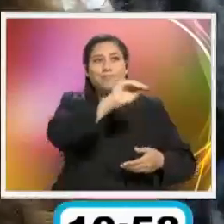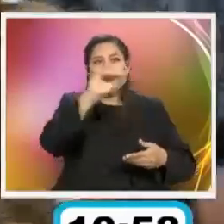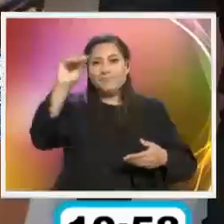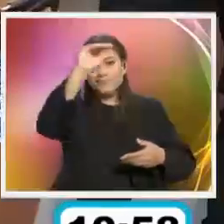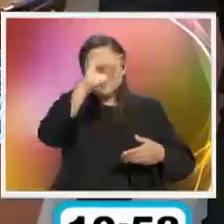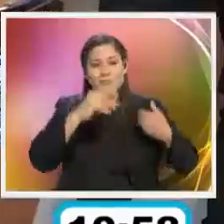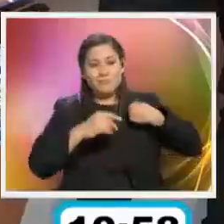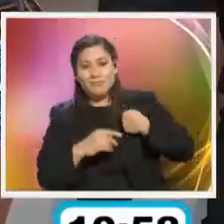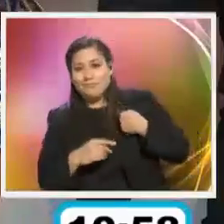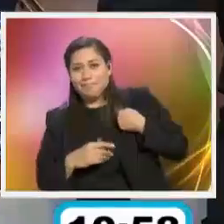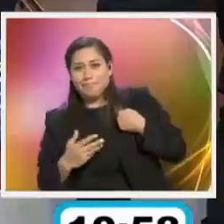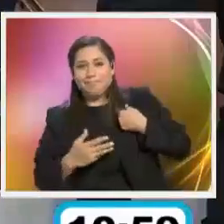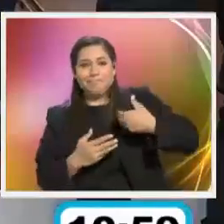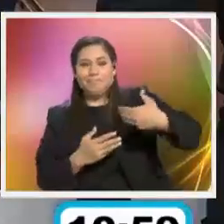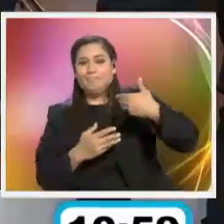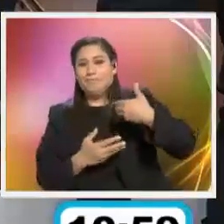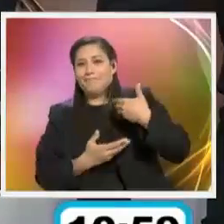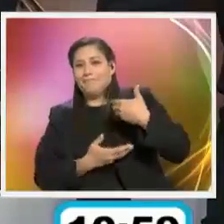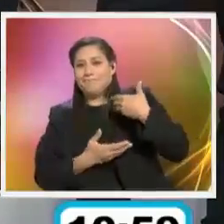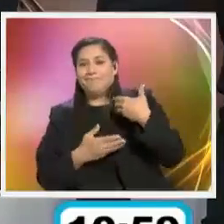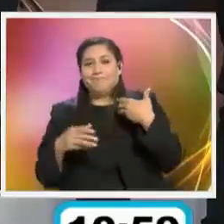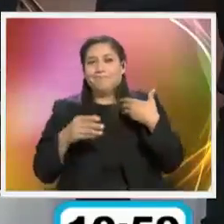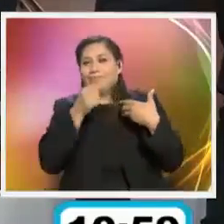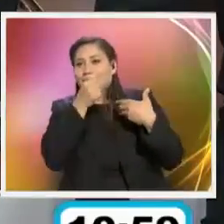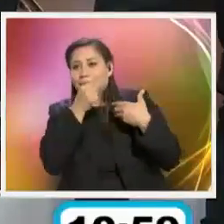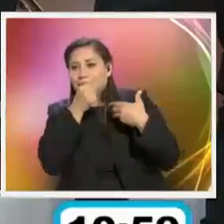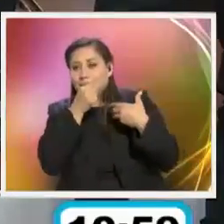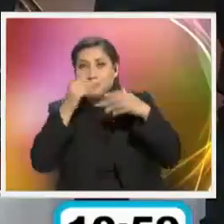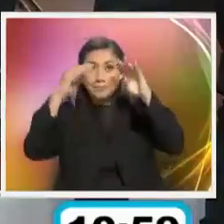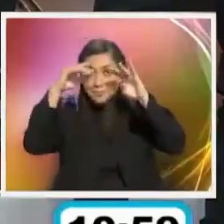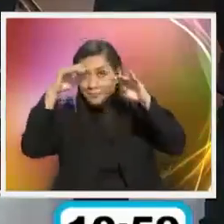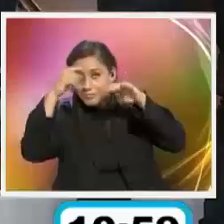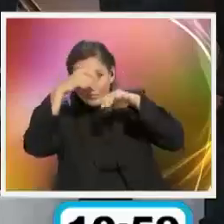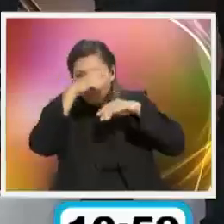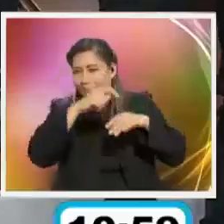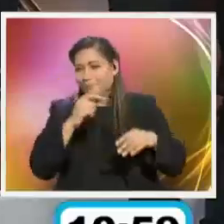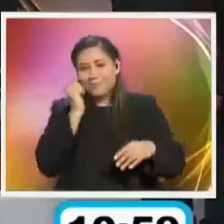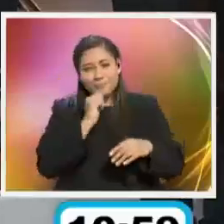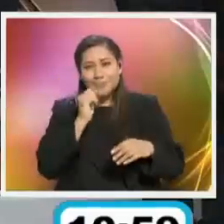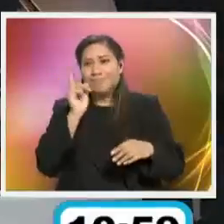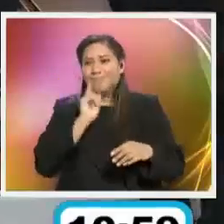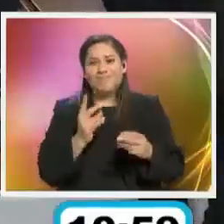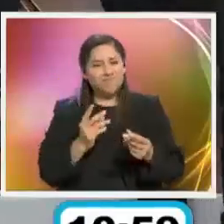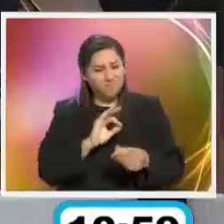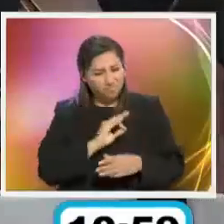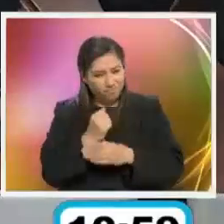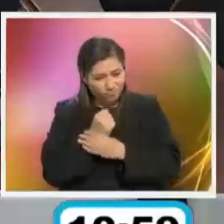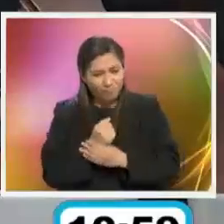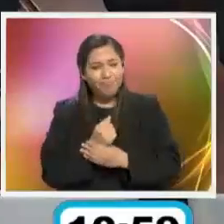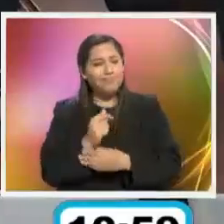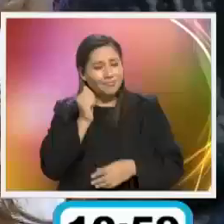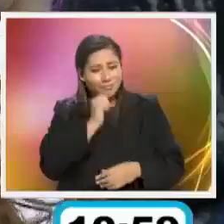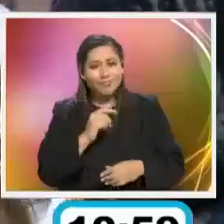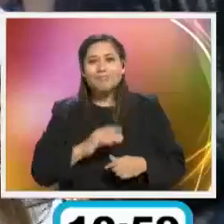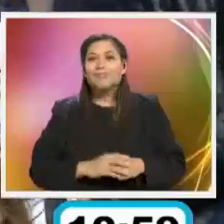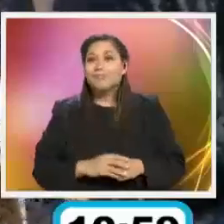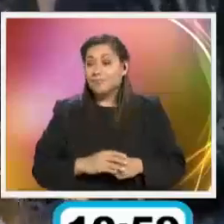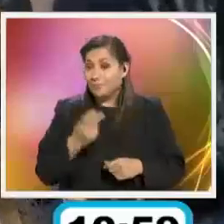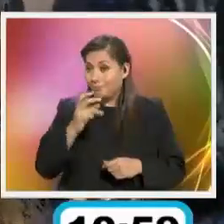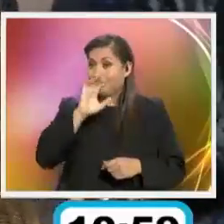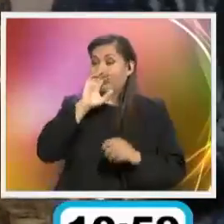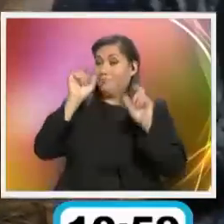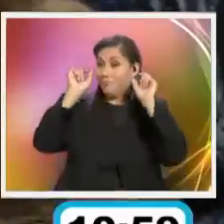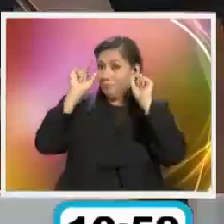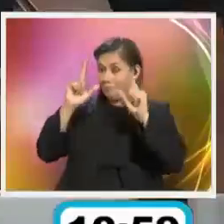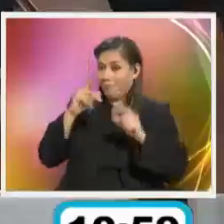La ¿Qué pañalera, le hacemos, no? el No hay de micrófono, otra. la pestaña, hay que ser versátiles. Las mujeres podemos hacer todo al mismo tiempo. Eso es lo que yo admiro